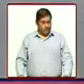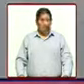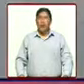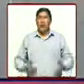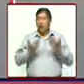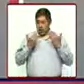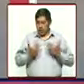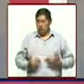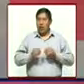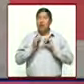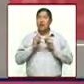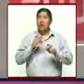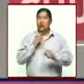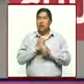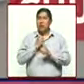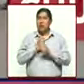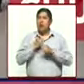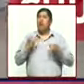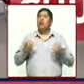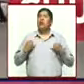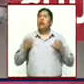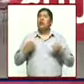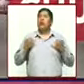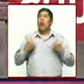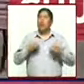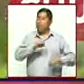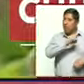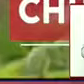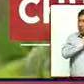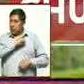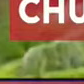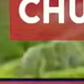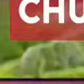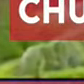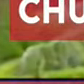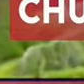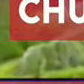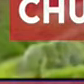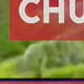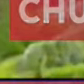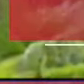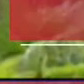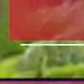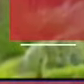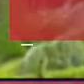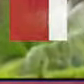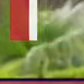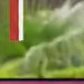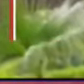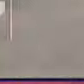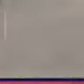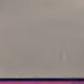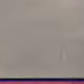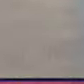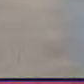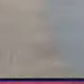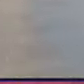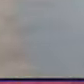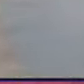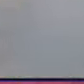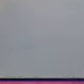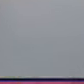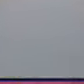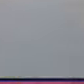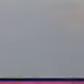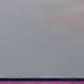Ahora tenemos la oportunidad de trabajar con los jóvenes, solidarizándonos con los desastres que está sucediendo en la Amazonía de nuestro país. Sabemos